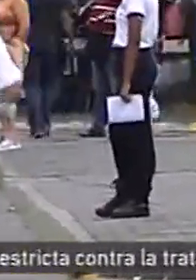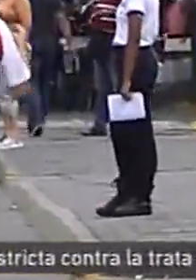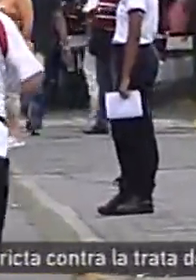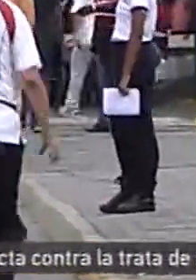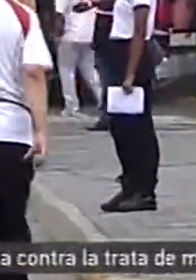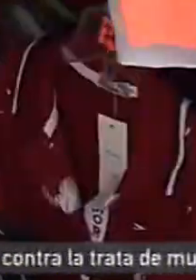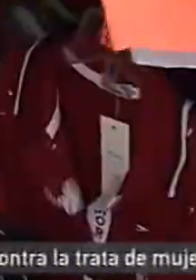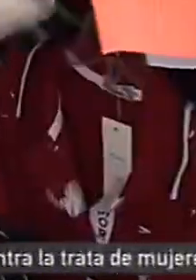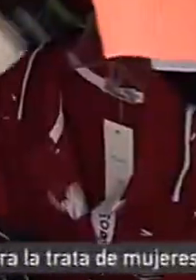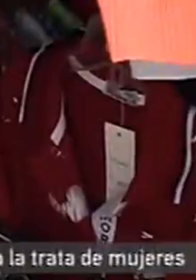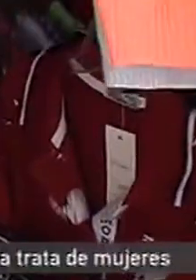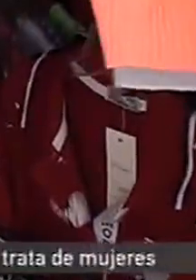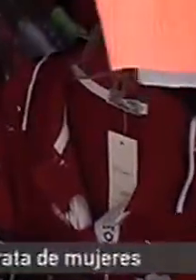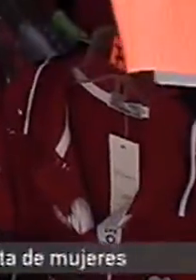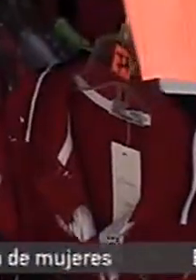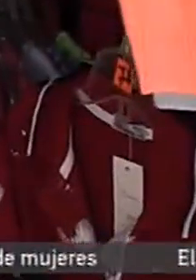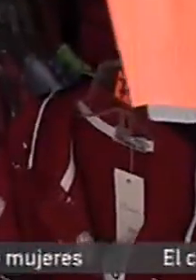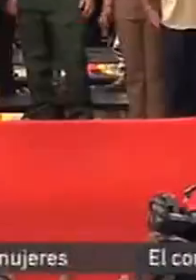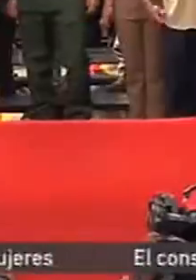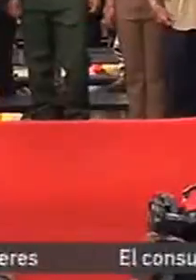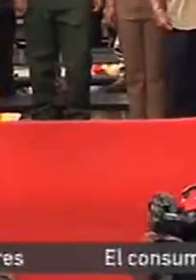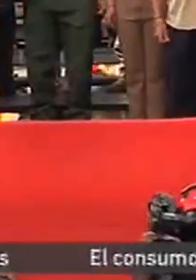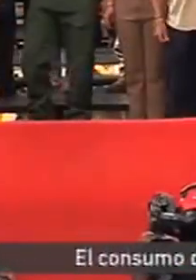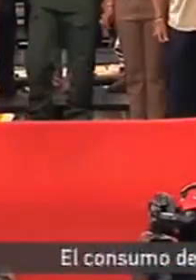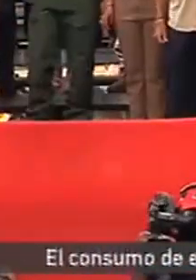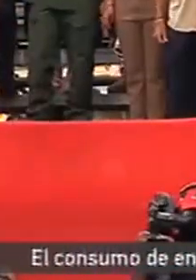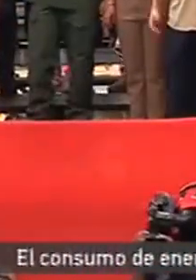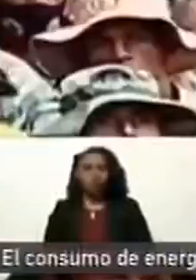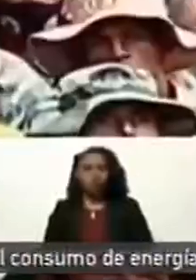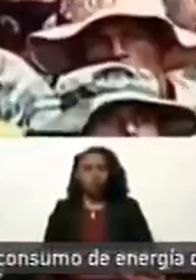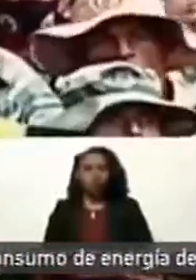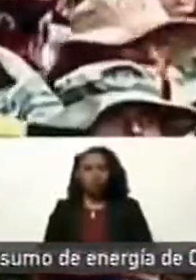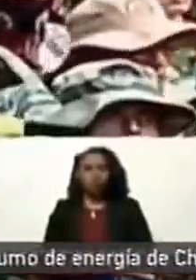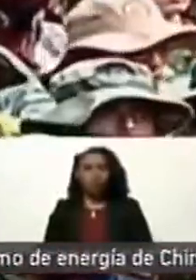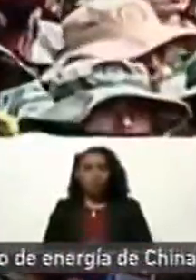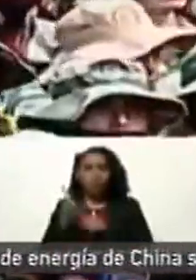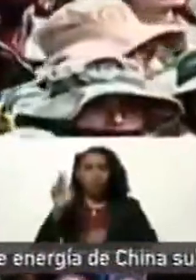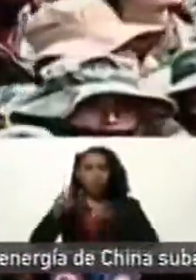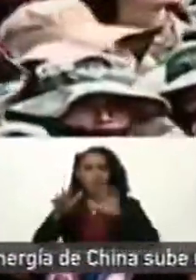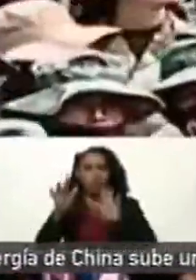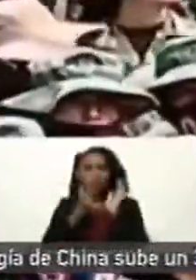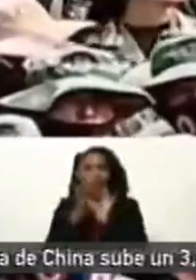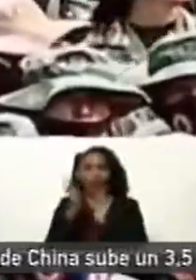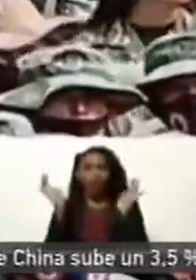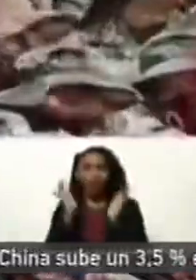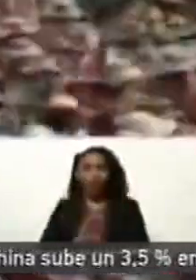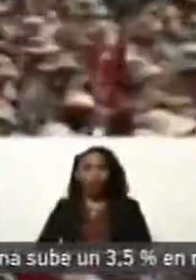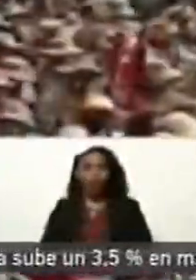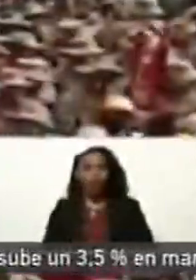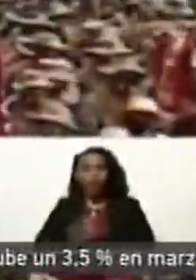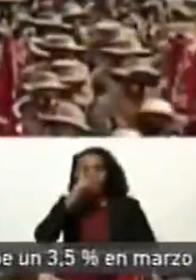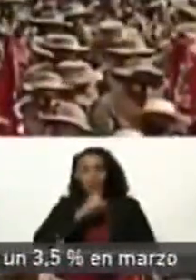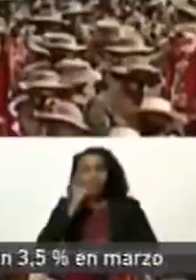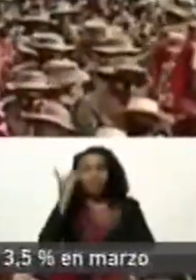nueva etapa económica, política y social para el país, según indicó el mandatario. Aquel 13 de abril del